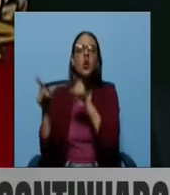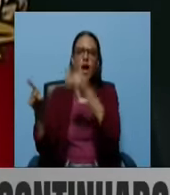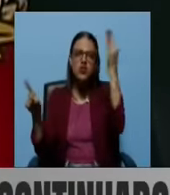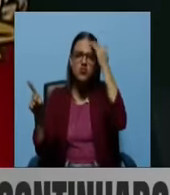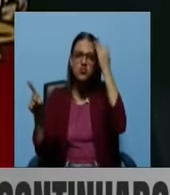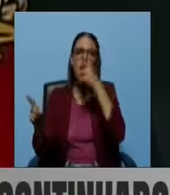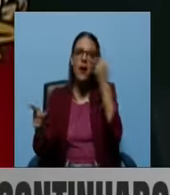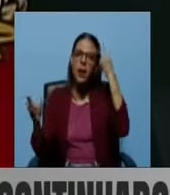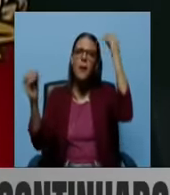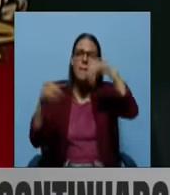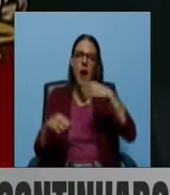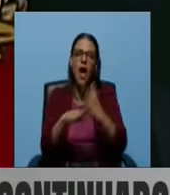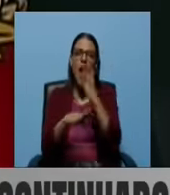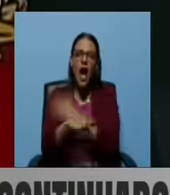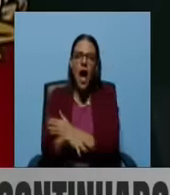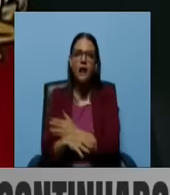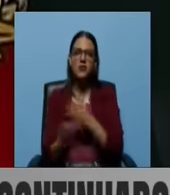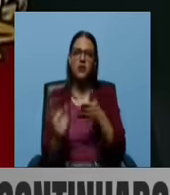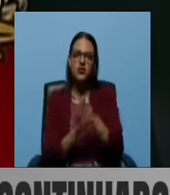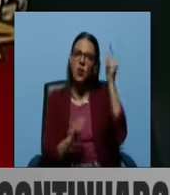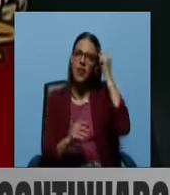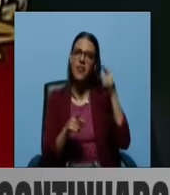que planificaron eso.